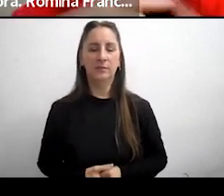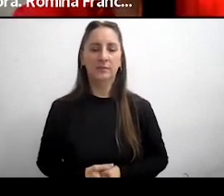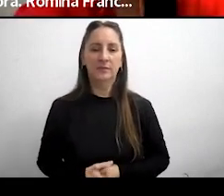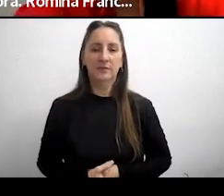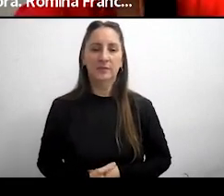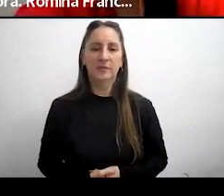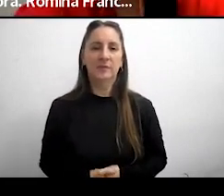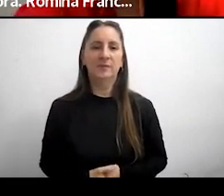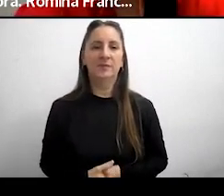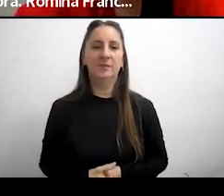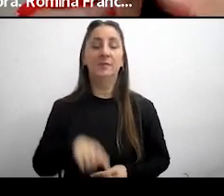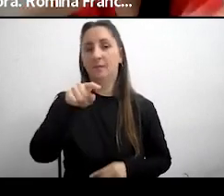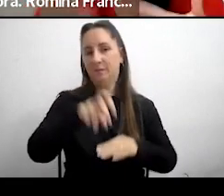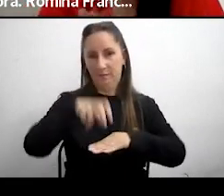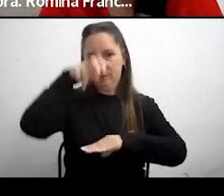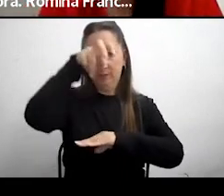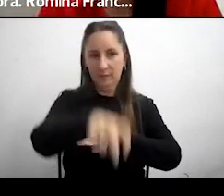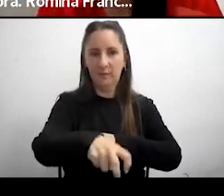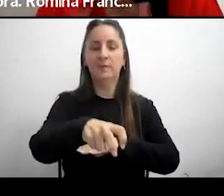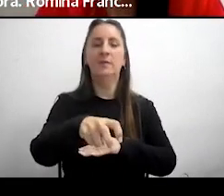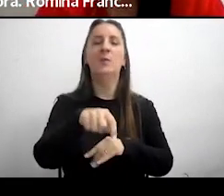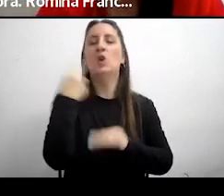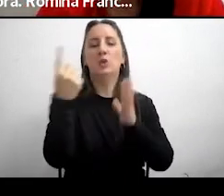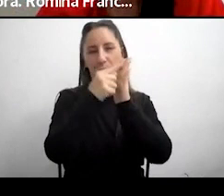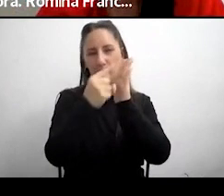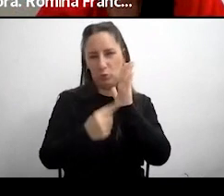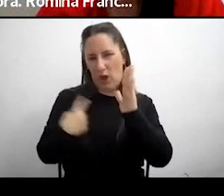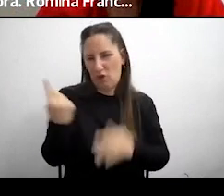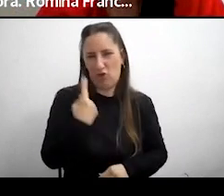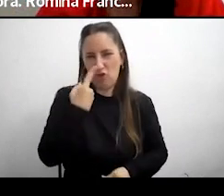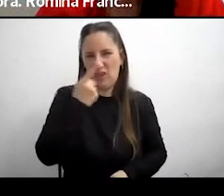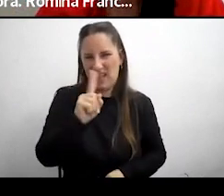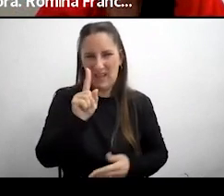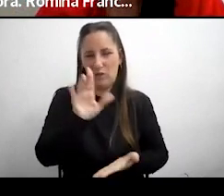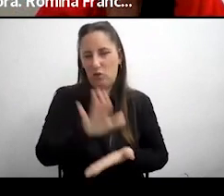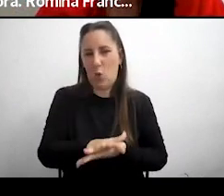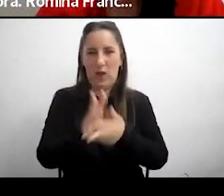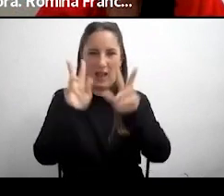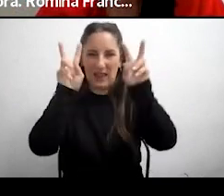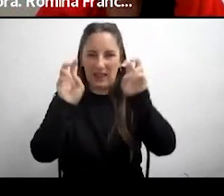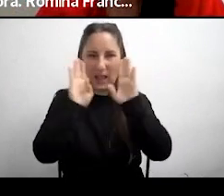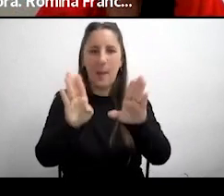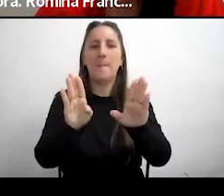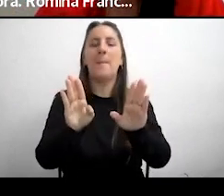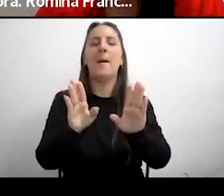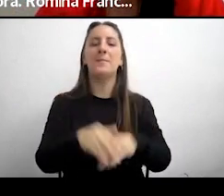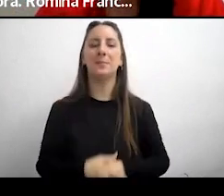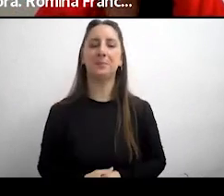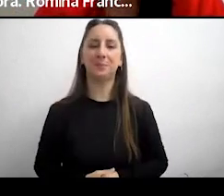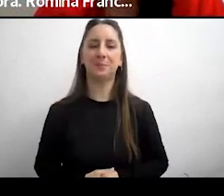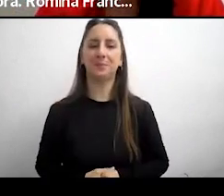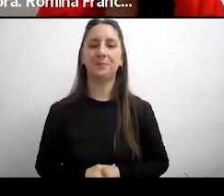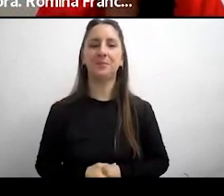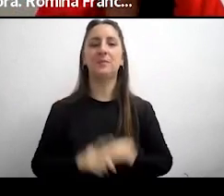Y acá me salteo, porque los otros puntos no nos van a interesar a lo que es la explotación unipersonal, al